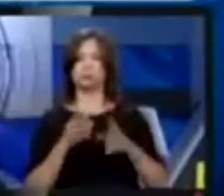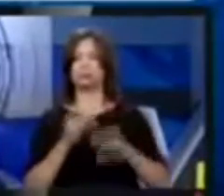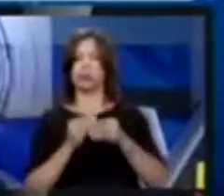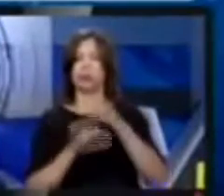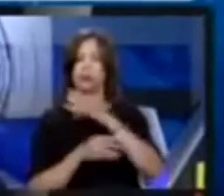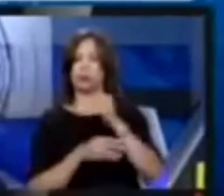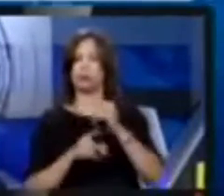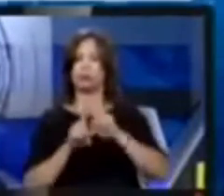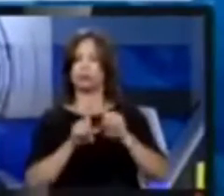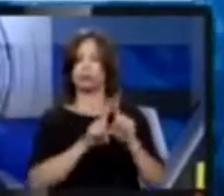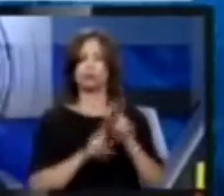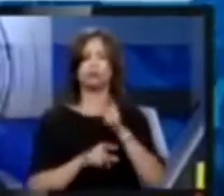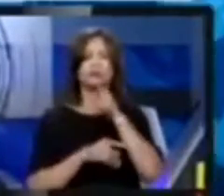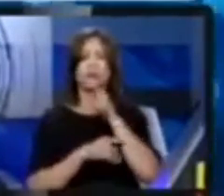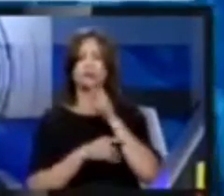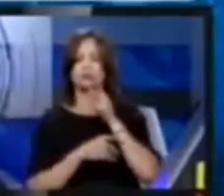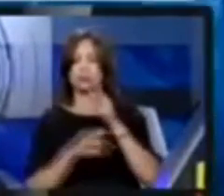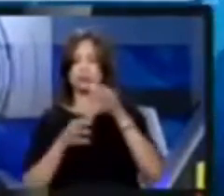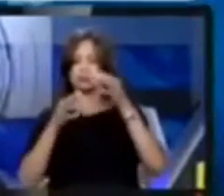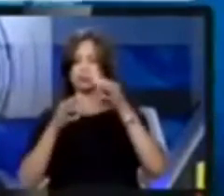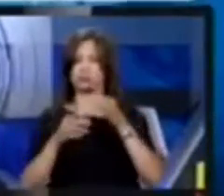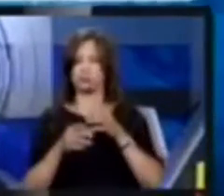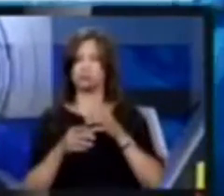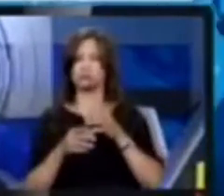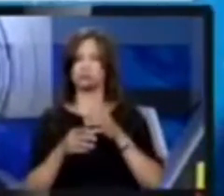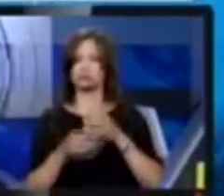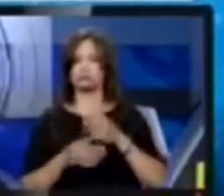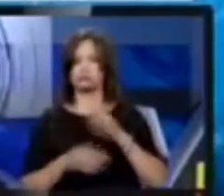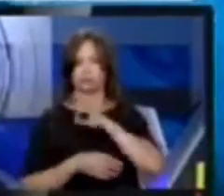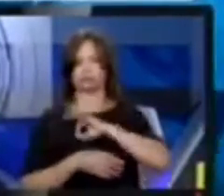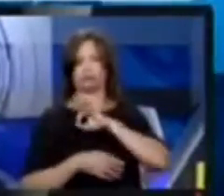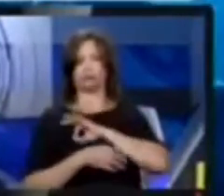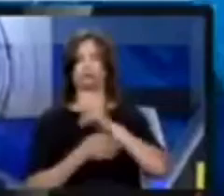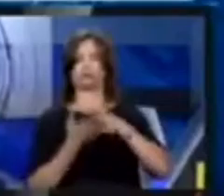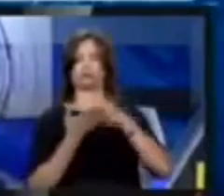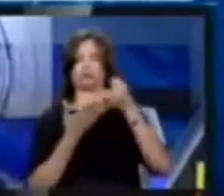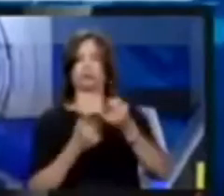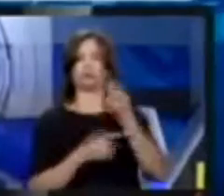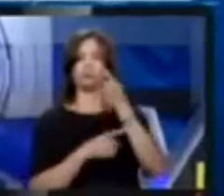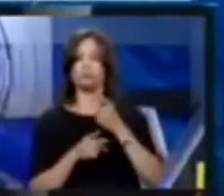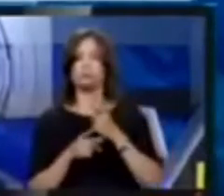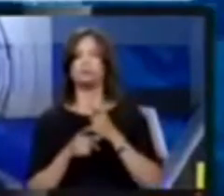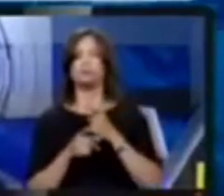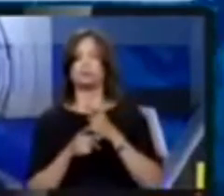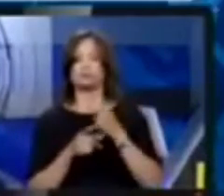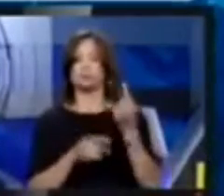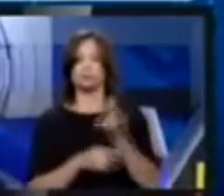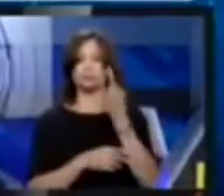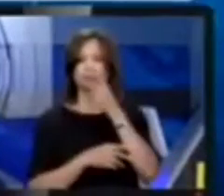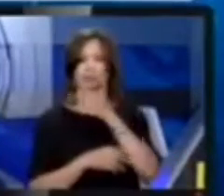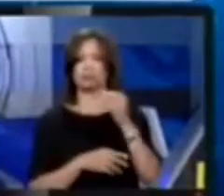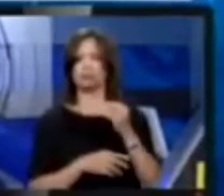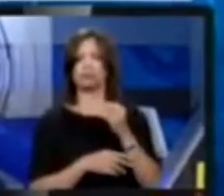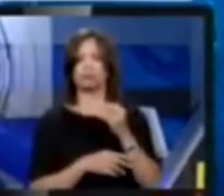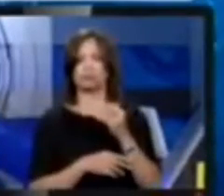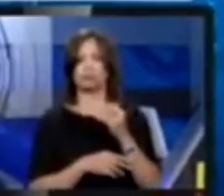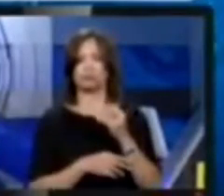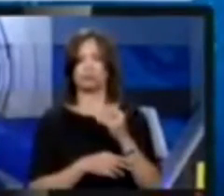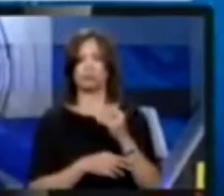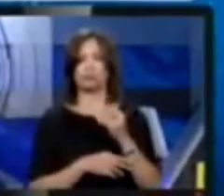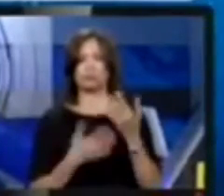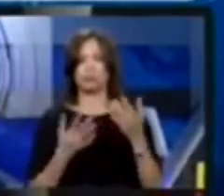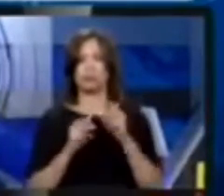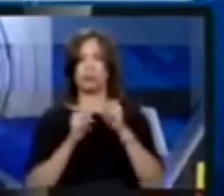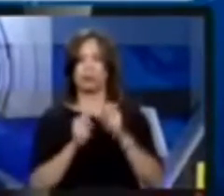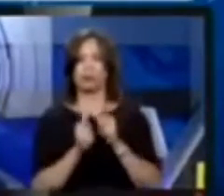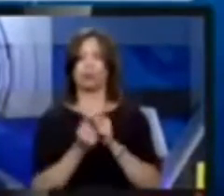por obras y quienes estuvieron convencidos de las bondades de sus proyectos, refrendándolos siempre con un sí.